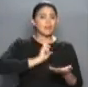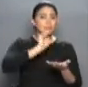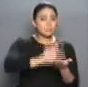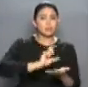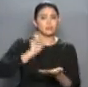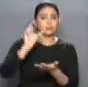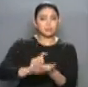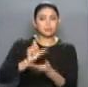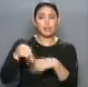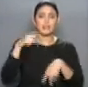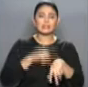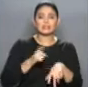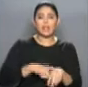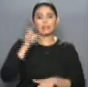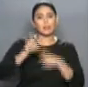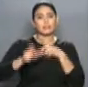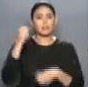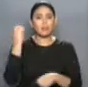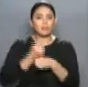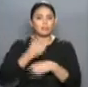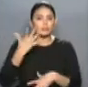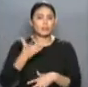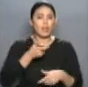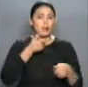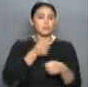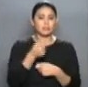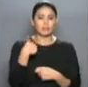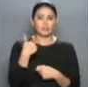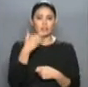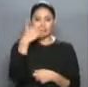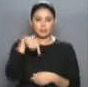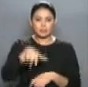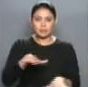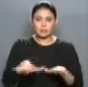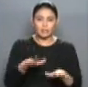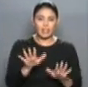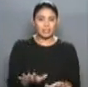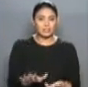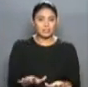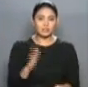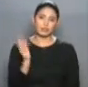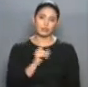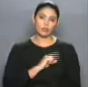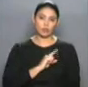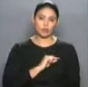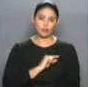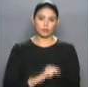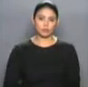también en tiempo, en recursos humanos, y que pasen cosas como estas, la verdad que nos duelen a todos.